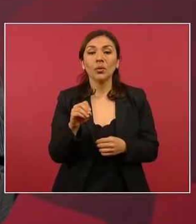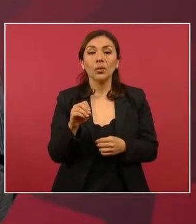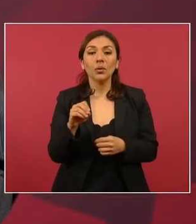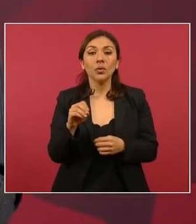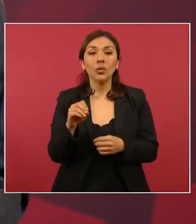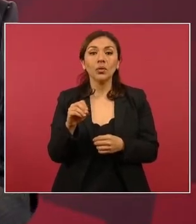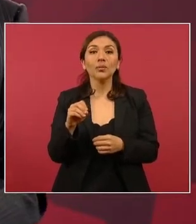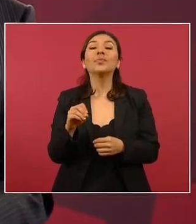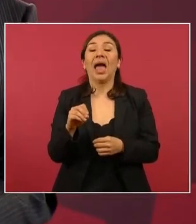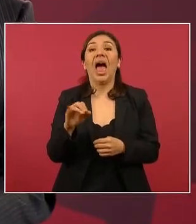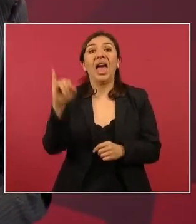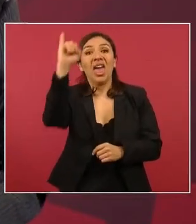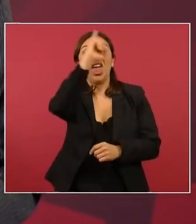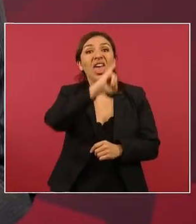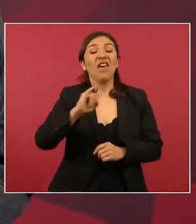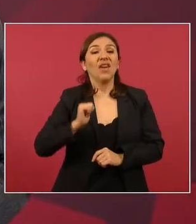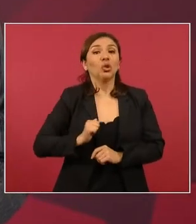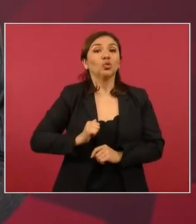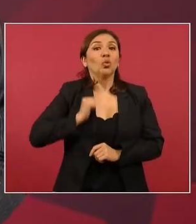Jefe máximo.